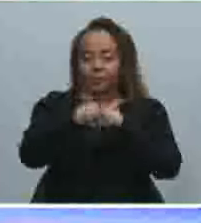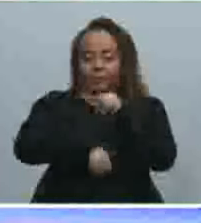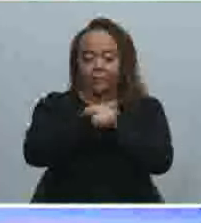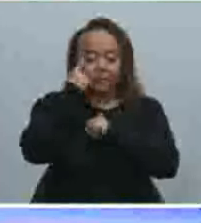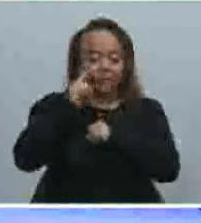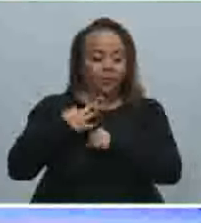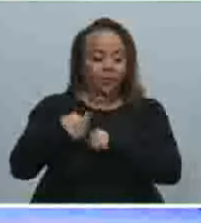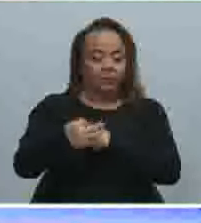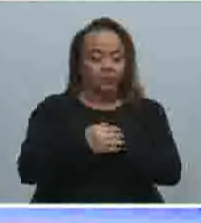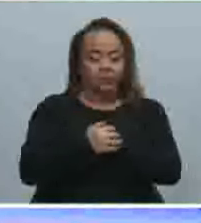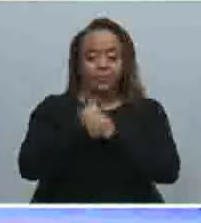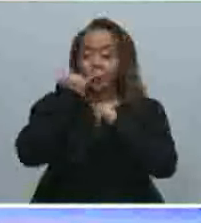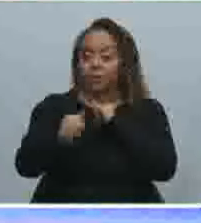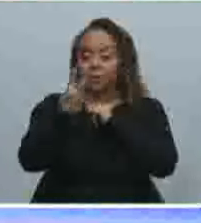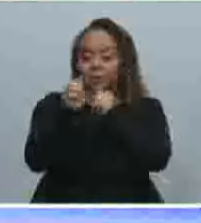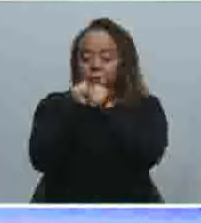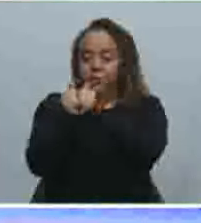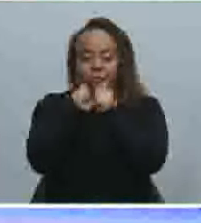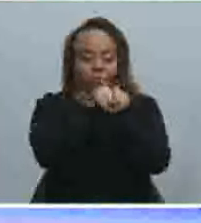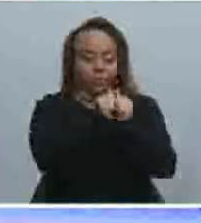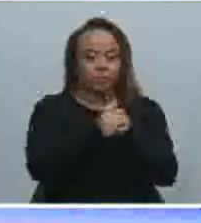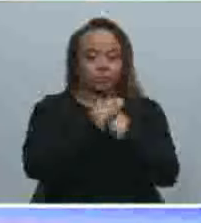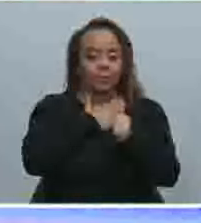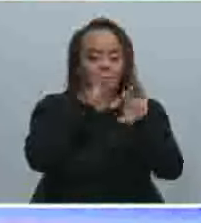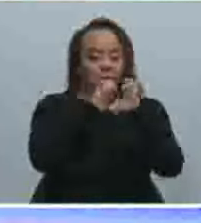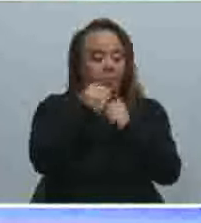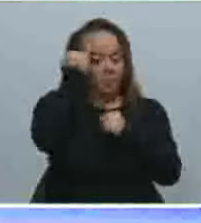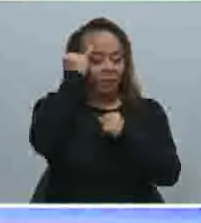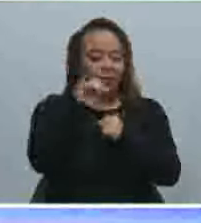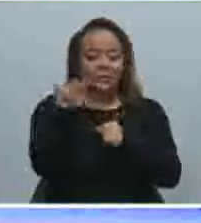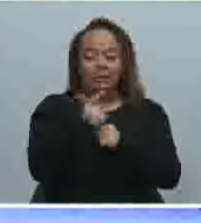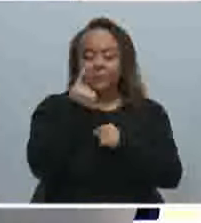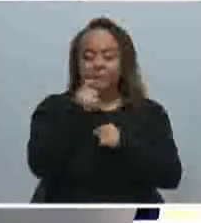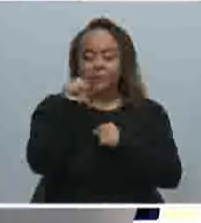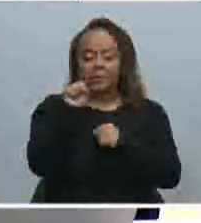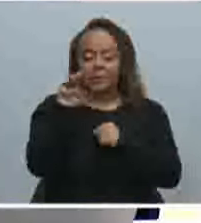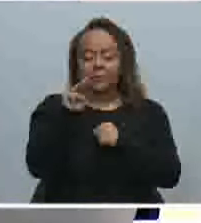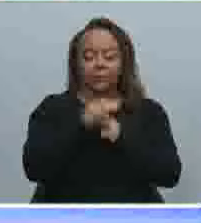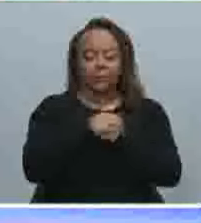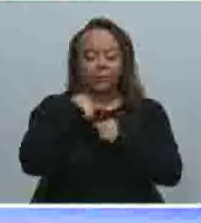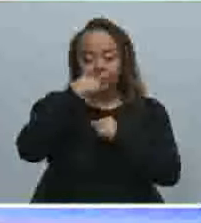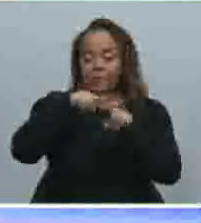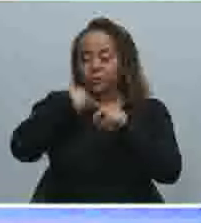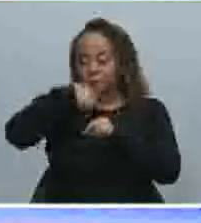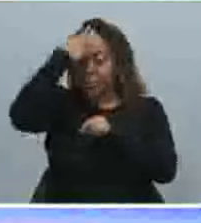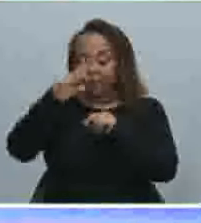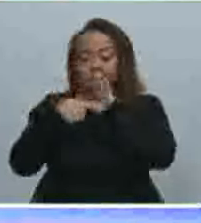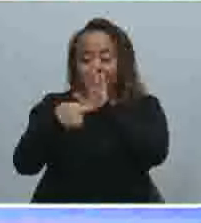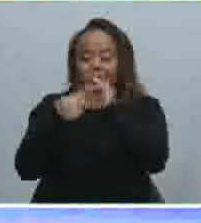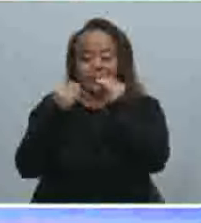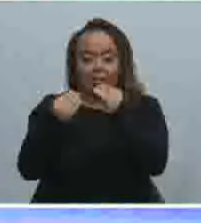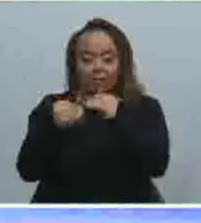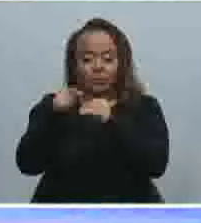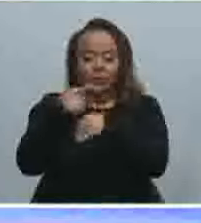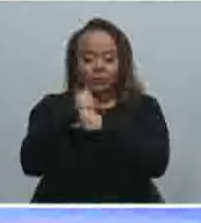por dentro en los últimos dos torneos dentro de mi equipo ideal estado sal matarrita Cristian tal vez creo que representa tanto lo que él ha hecho